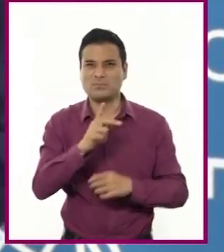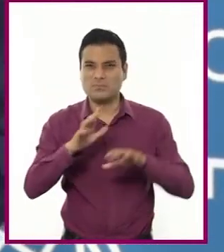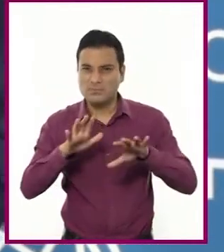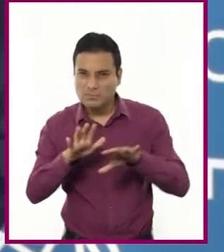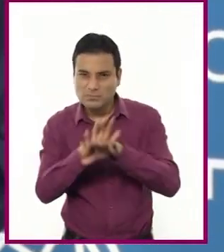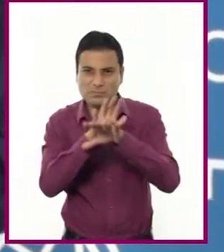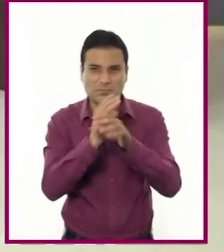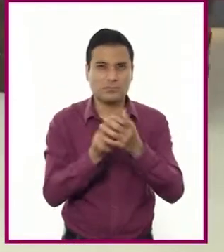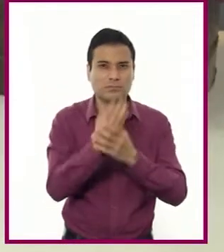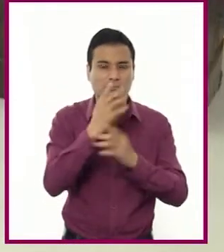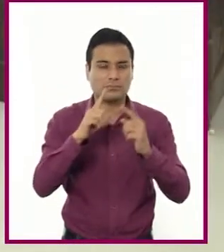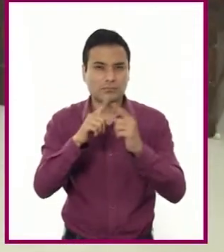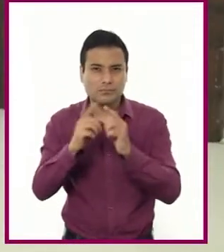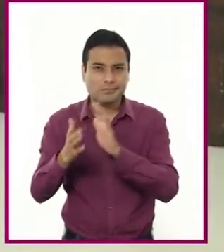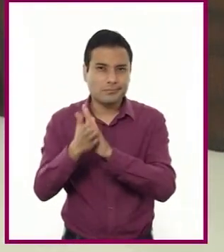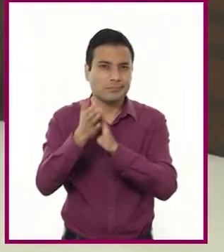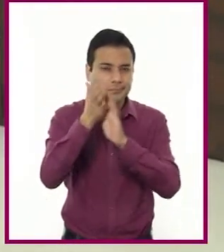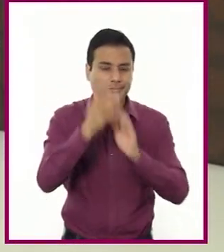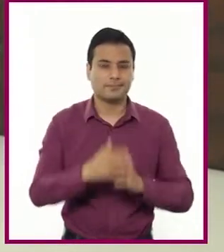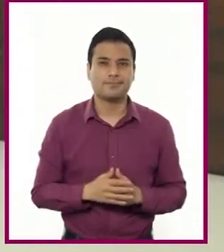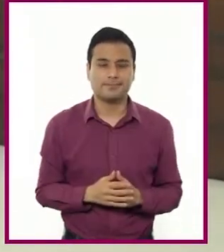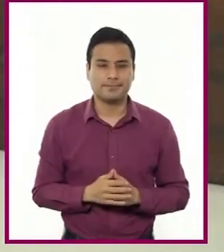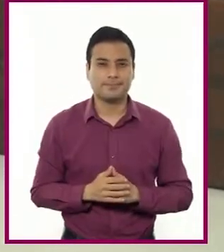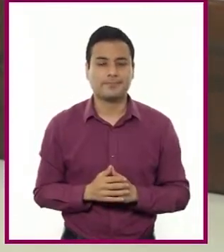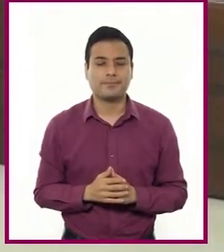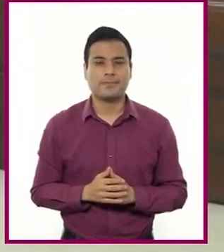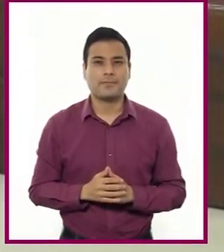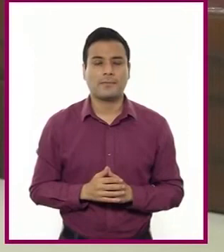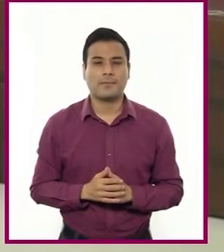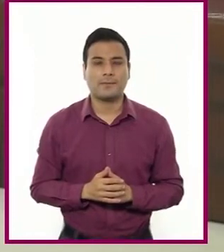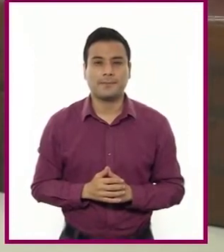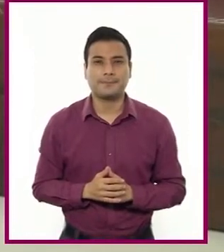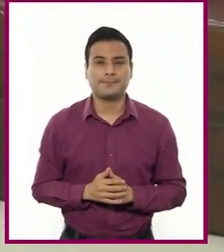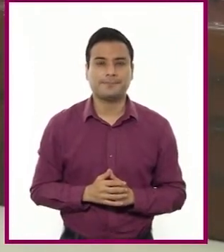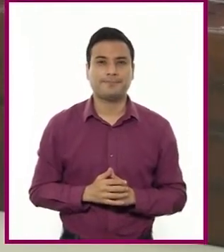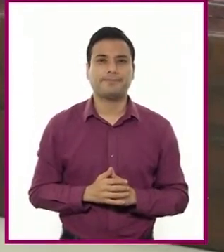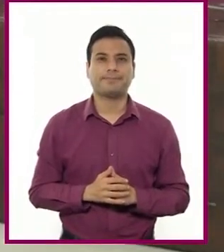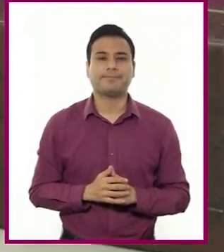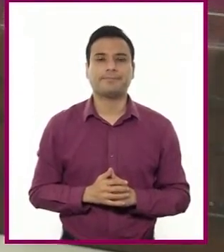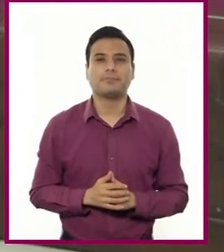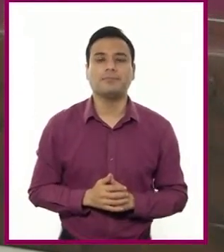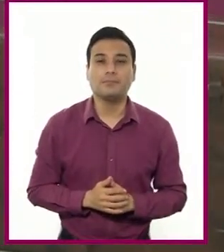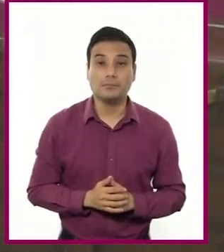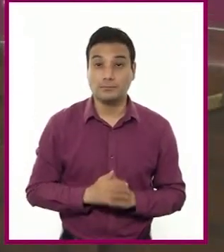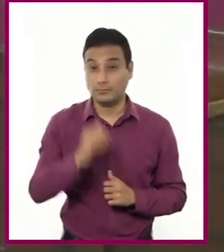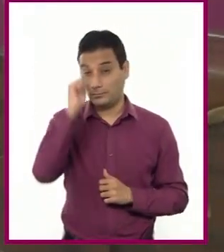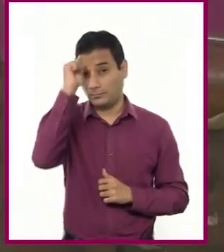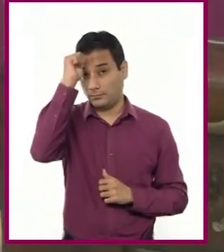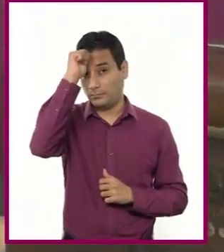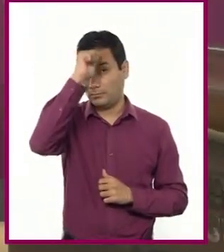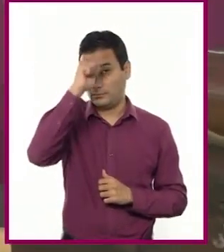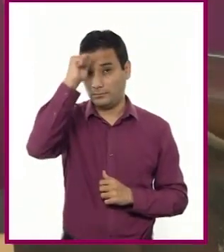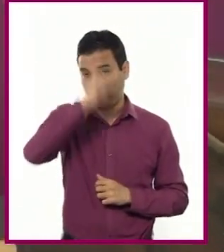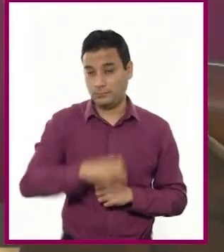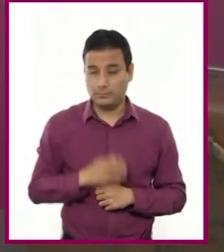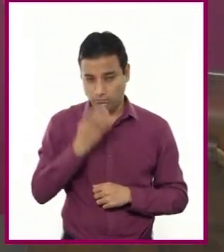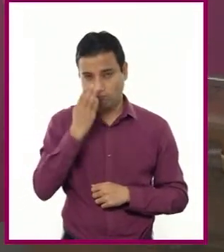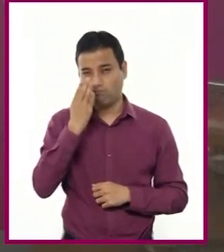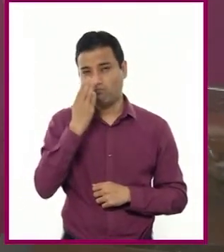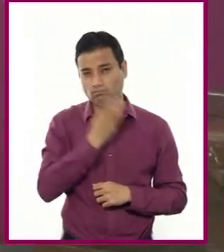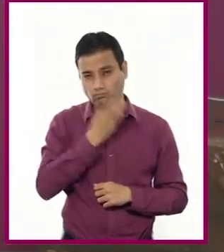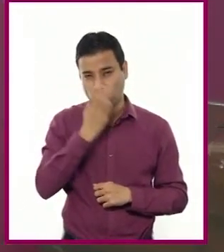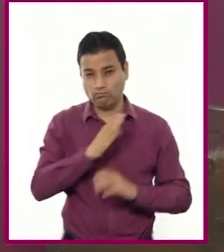órdenes religiosas. De la misma forma en que los frailes fueron modificando las creencias religiosas de los